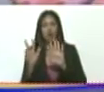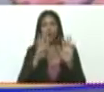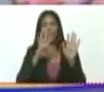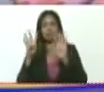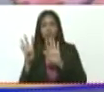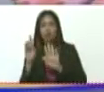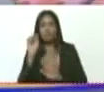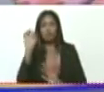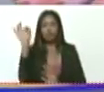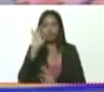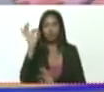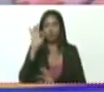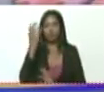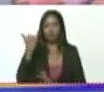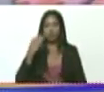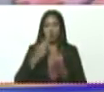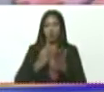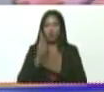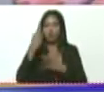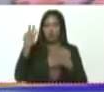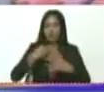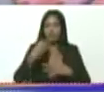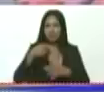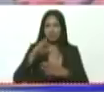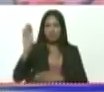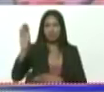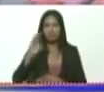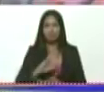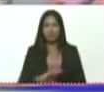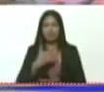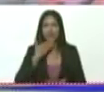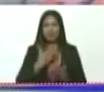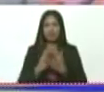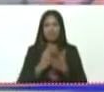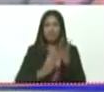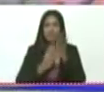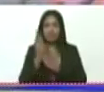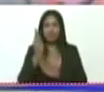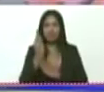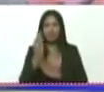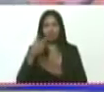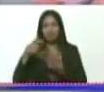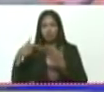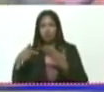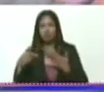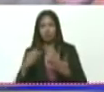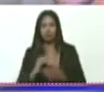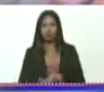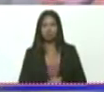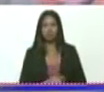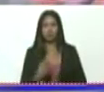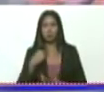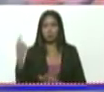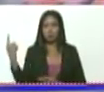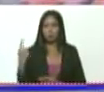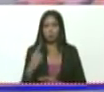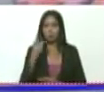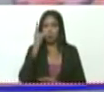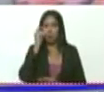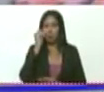99.99% de la oficialidad del país, gracias a su lealtad, a su disciplina, a su moral. Hemos llegado a estos